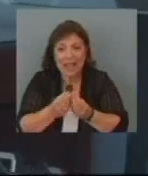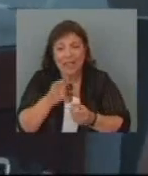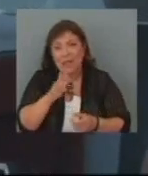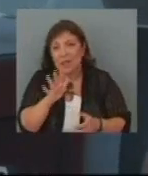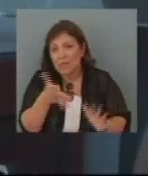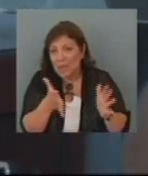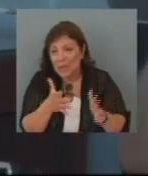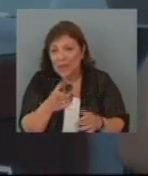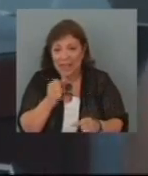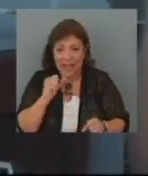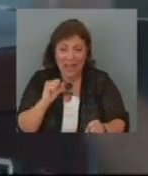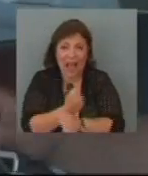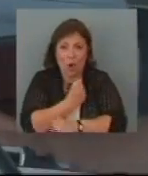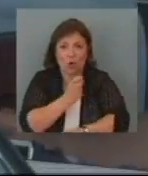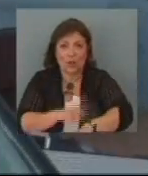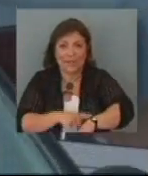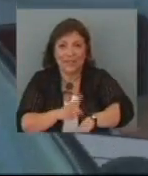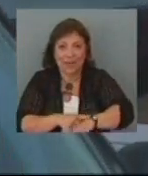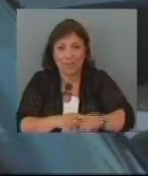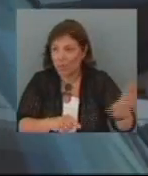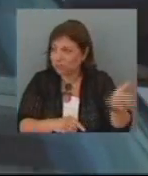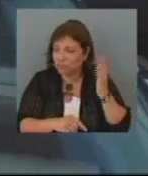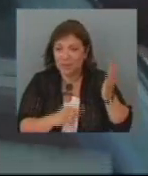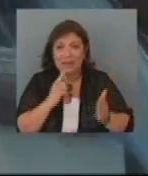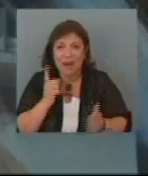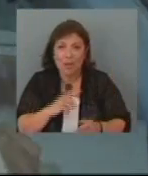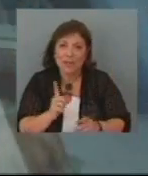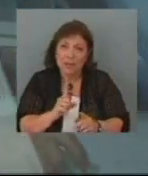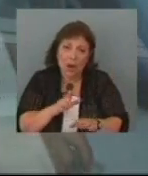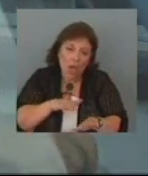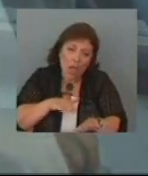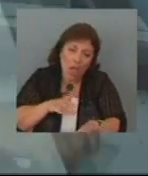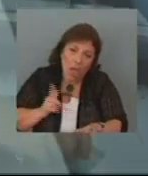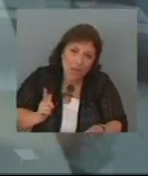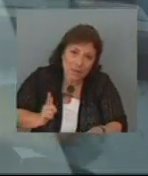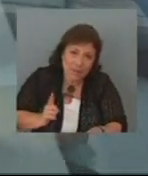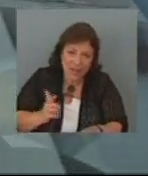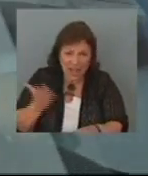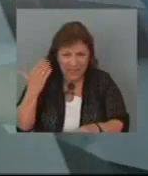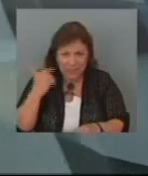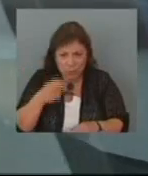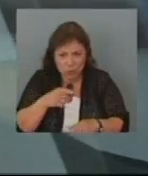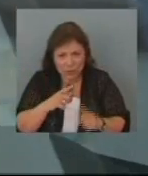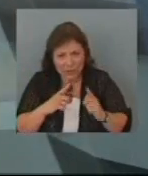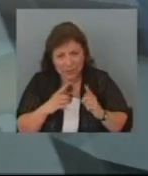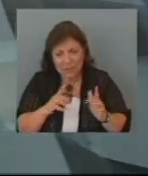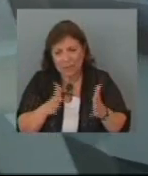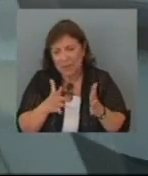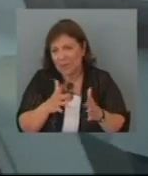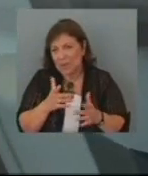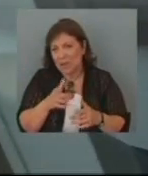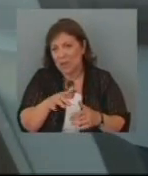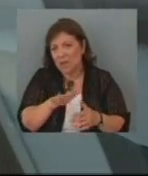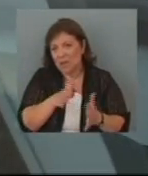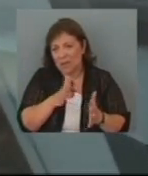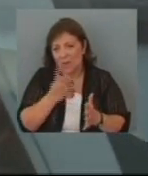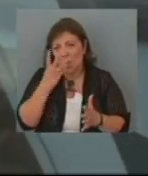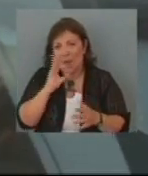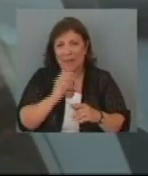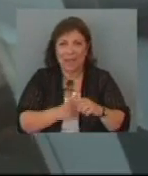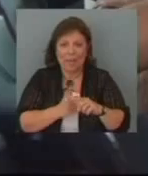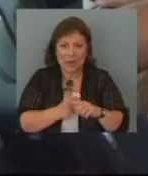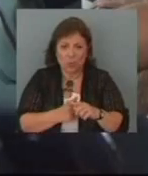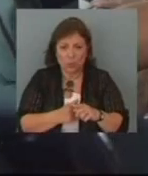medida ahorrará tiempo y evitará esperas pronunciadas. ¿Hace mucho que están esperando? Y aproximadamente 40